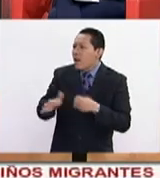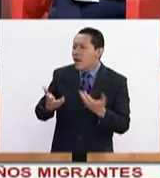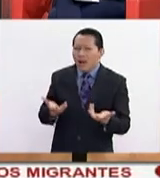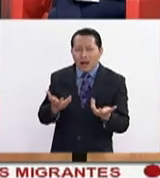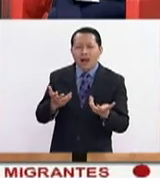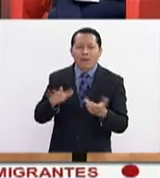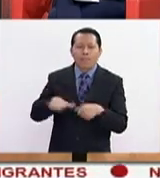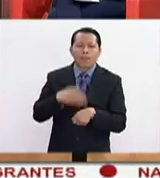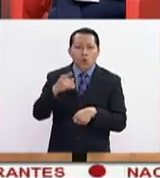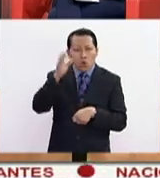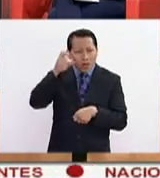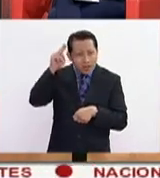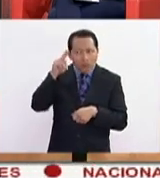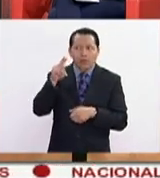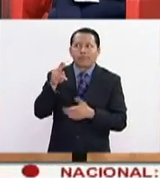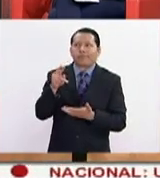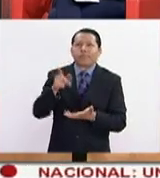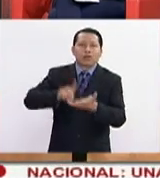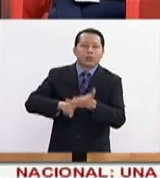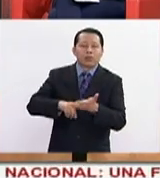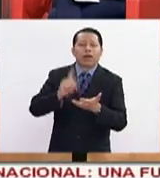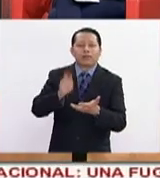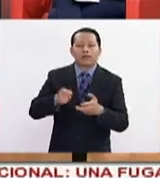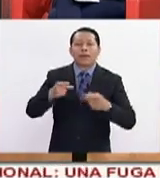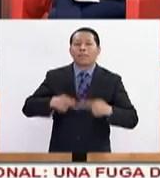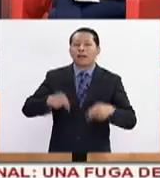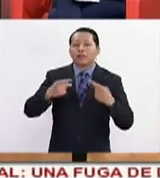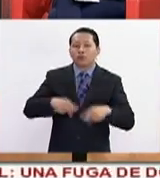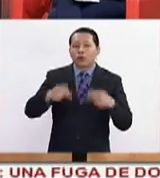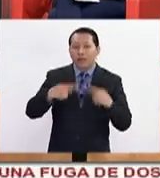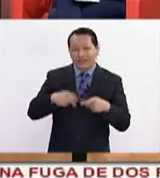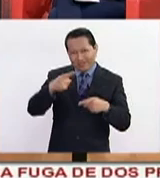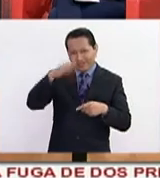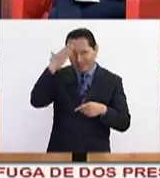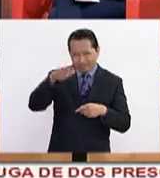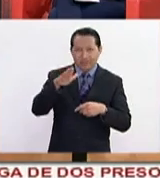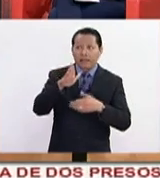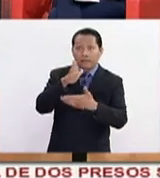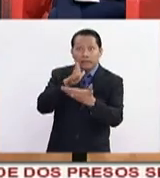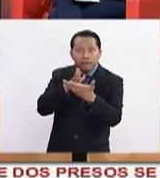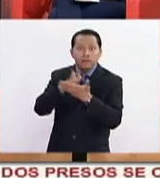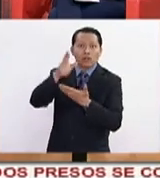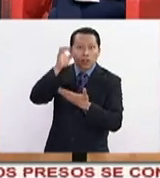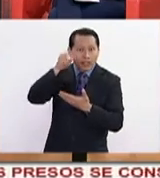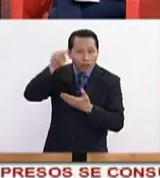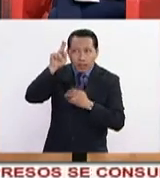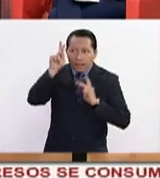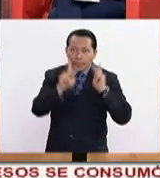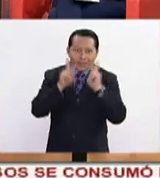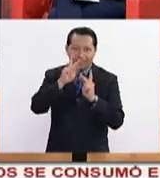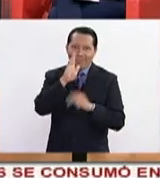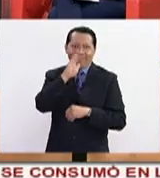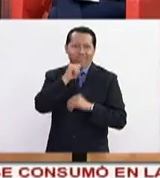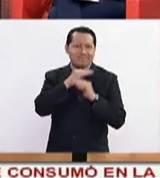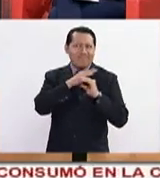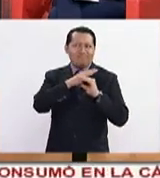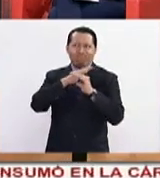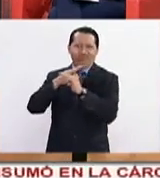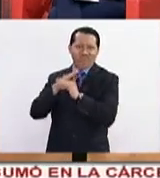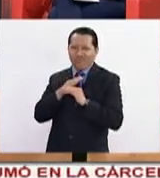país enigmático, porque muy poca gente puede incluso entrar a visitar Corea del Norte. Es un país,